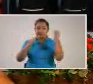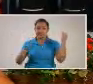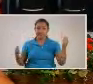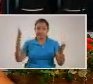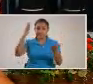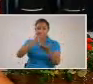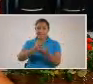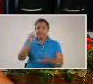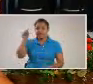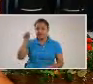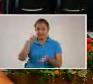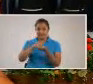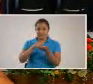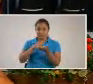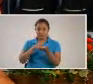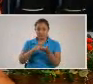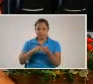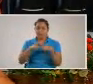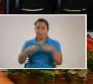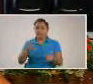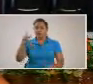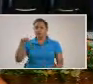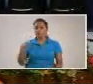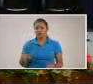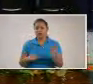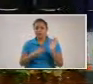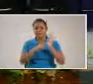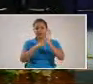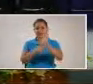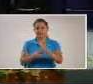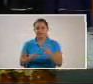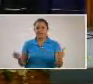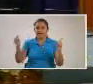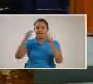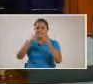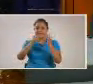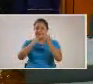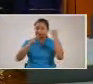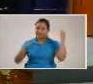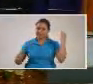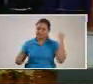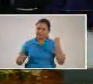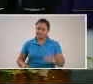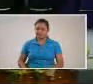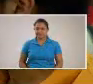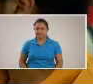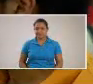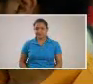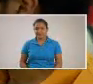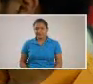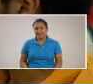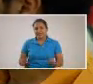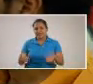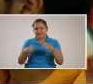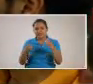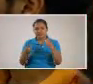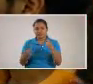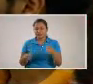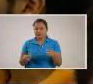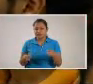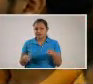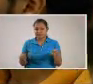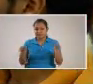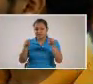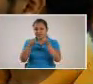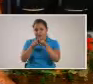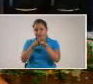punto, pero no van a aparecer hasta el final del evento. Entonces, de la misma manera, aquí nos está